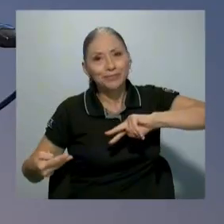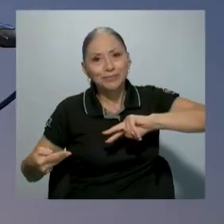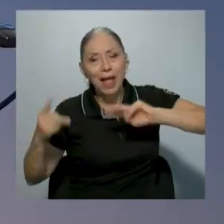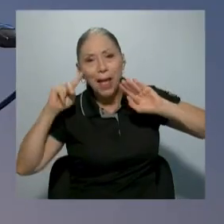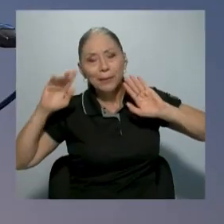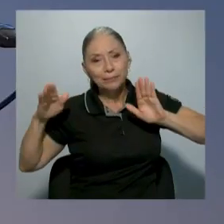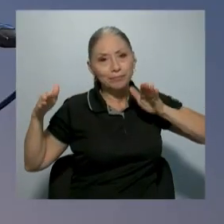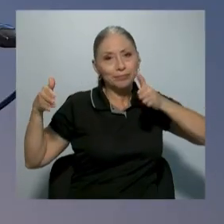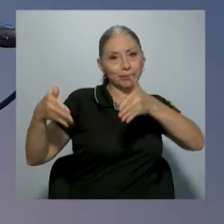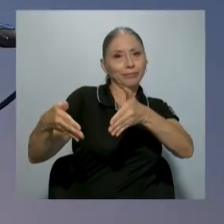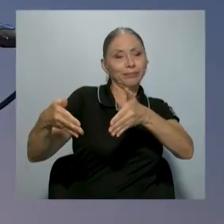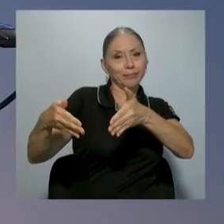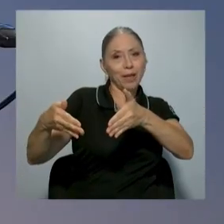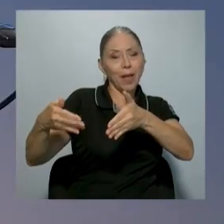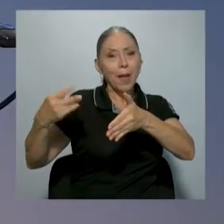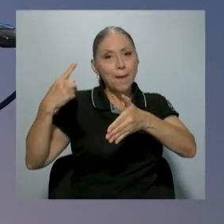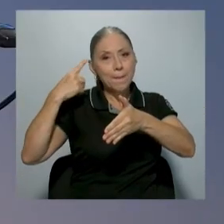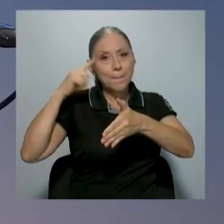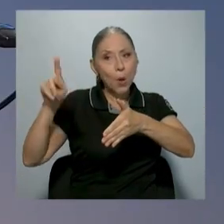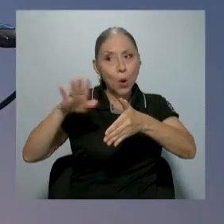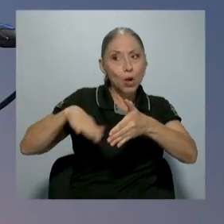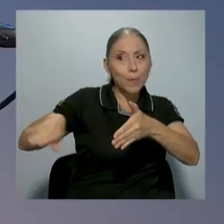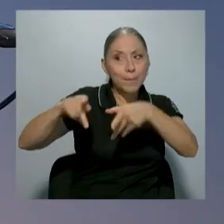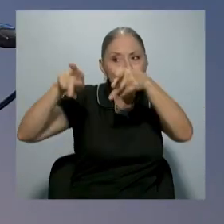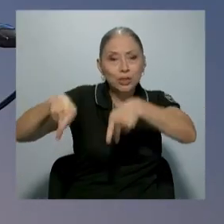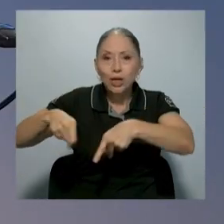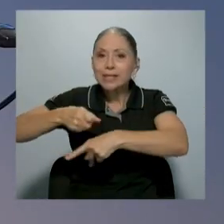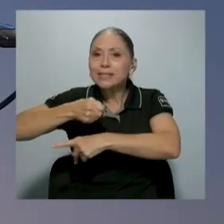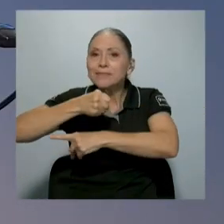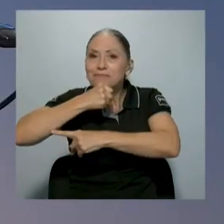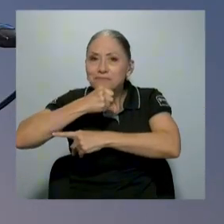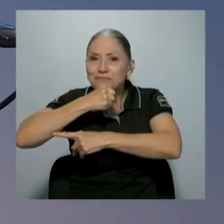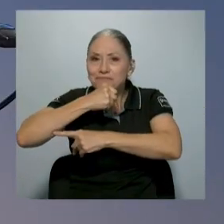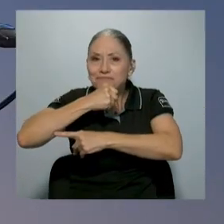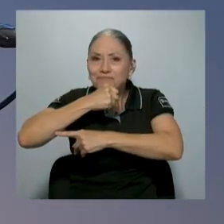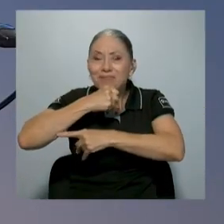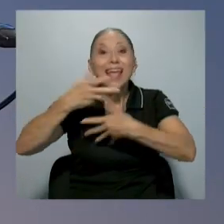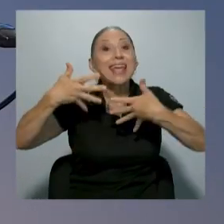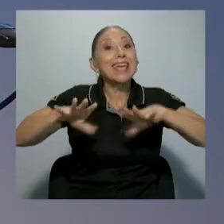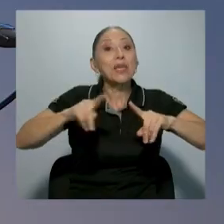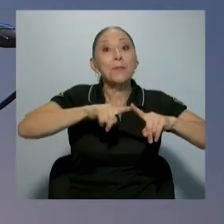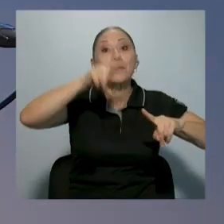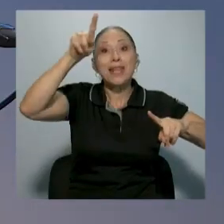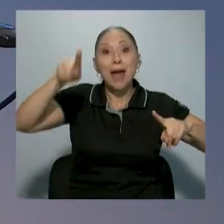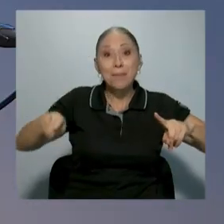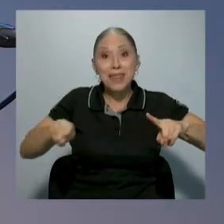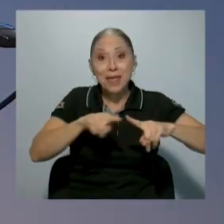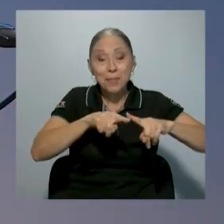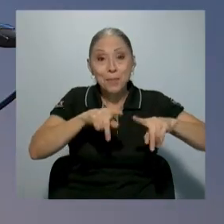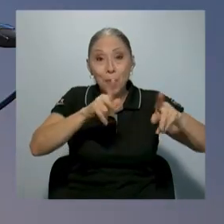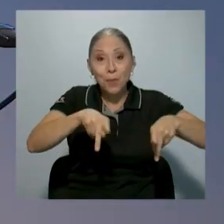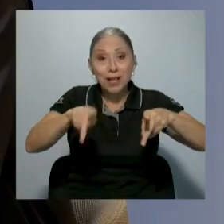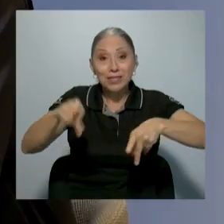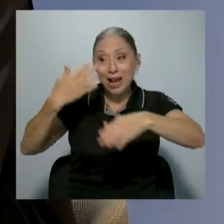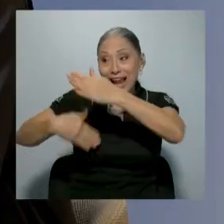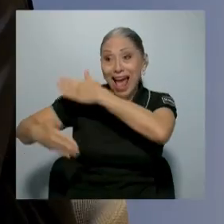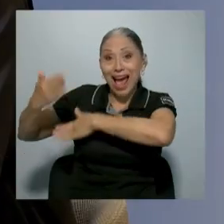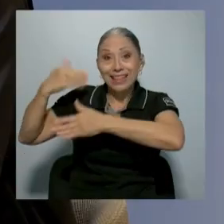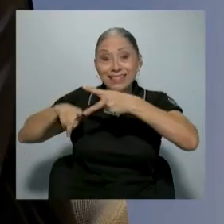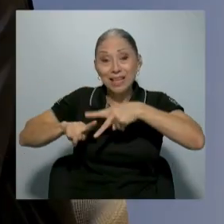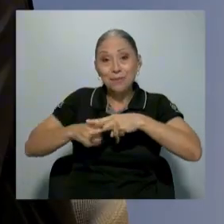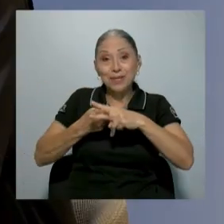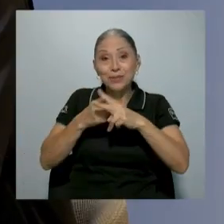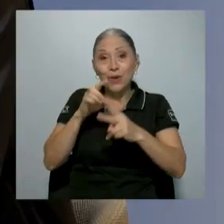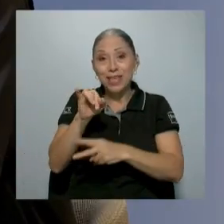de la pirámide poblacional. Y la pirámide poblacional, cuando el INISA empezó, era así,